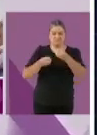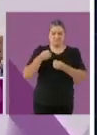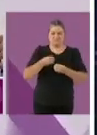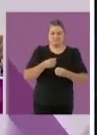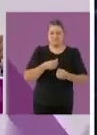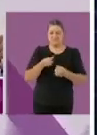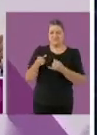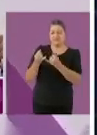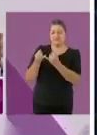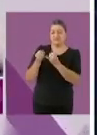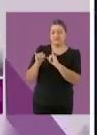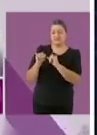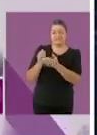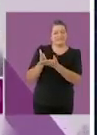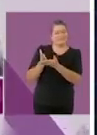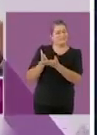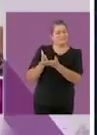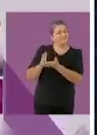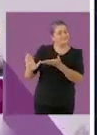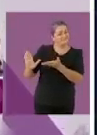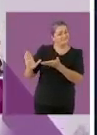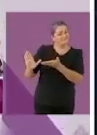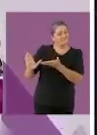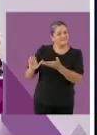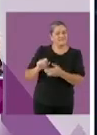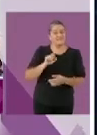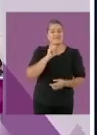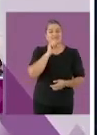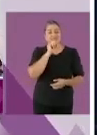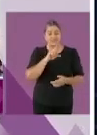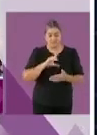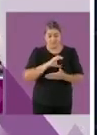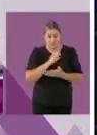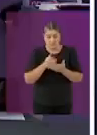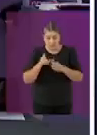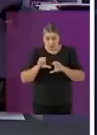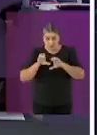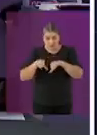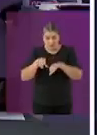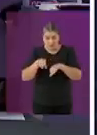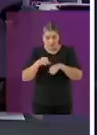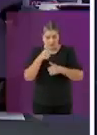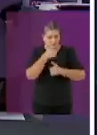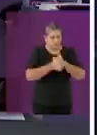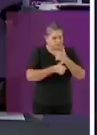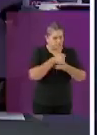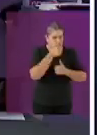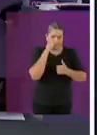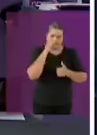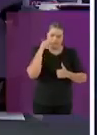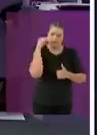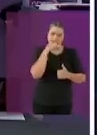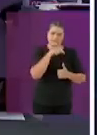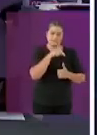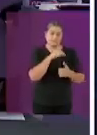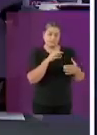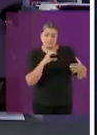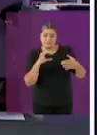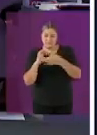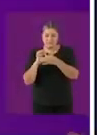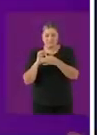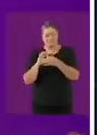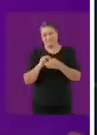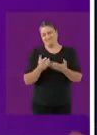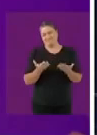Obrador Ricardo Anaya José Antonio mid y el Bronco ellos caminaron por el escenario en una en un